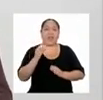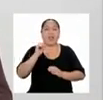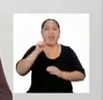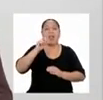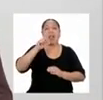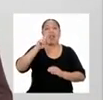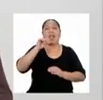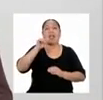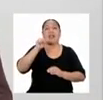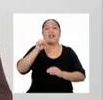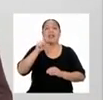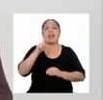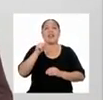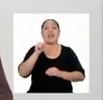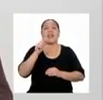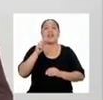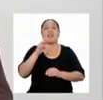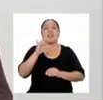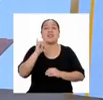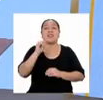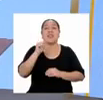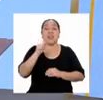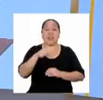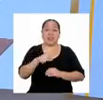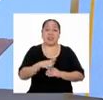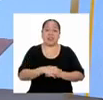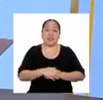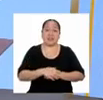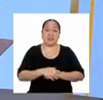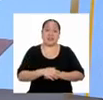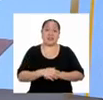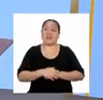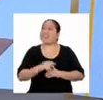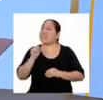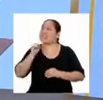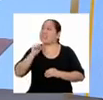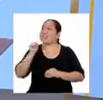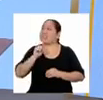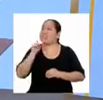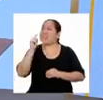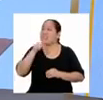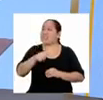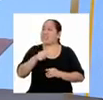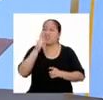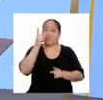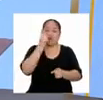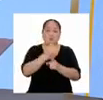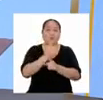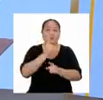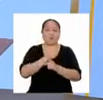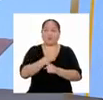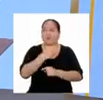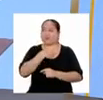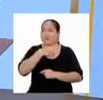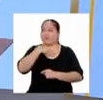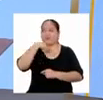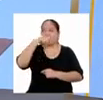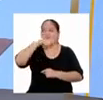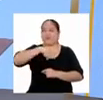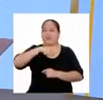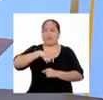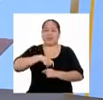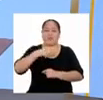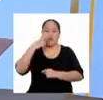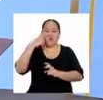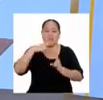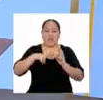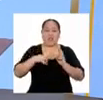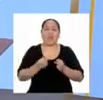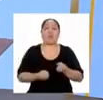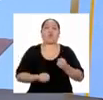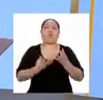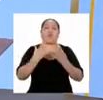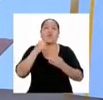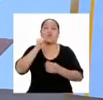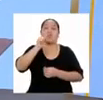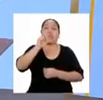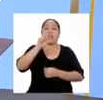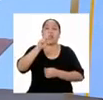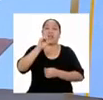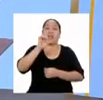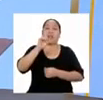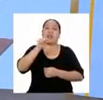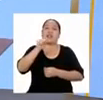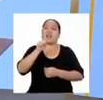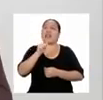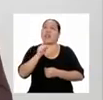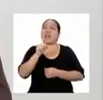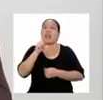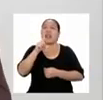de material que se requiere para cubrir la carpa. Sí, eso es justo lo que necesito, calcular el área lateral. Explique